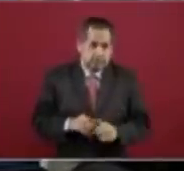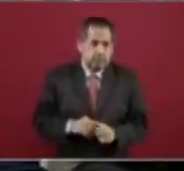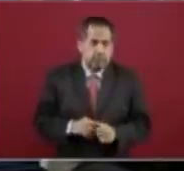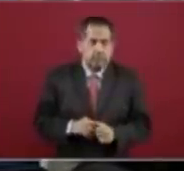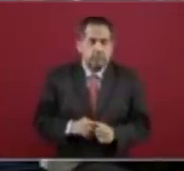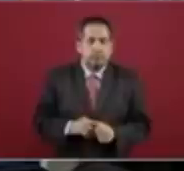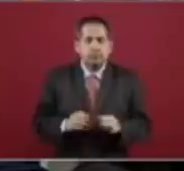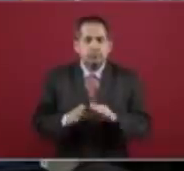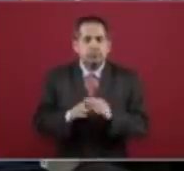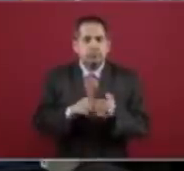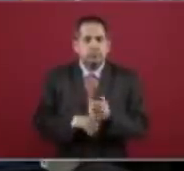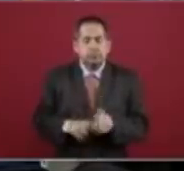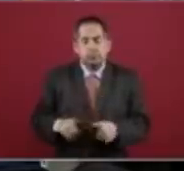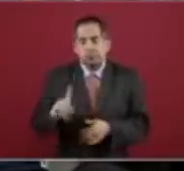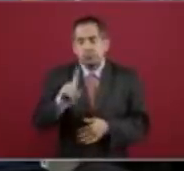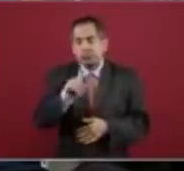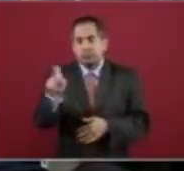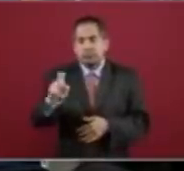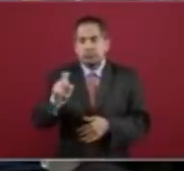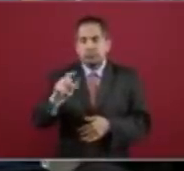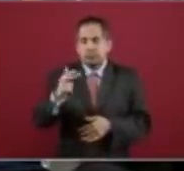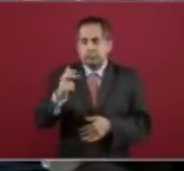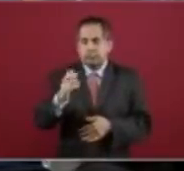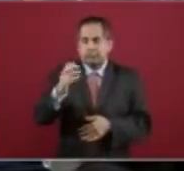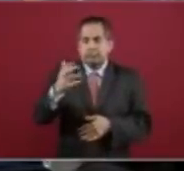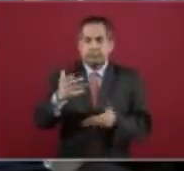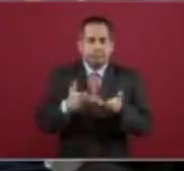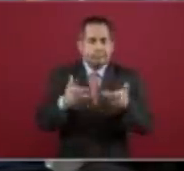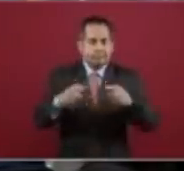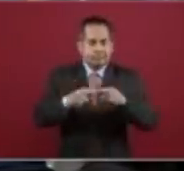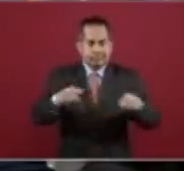son más de 100 hectáreas.